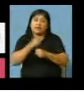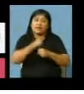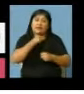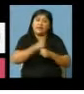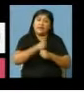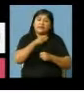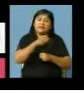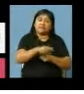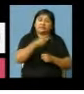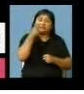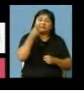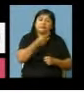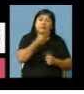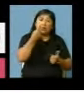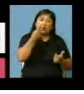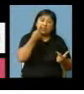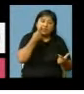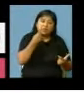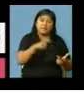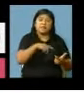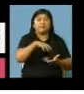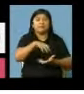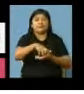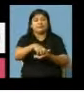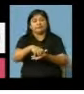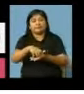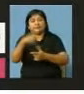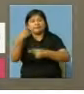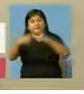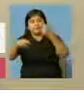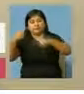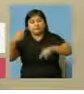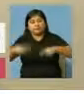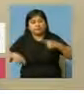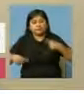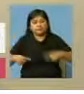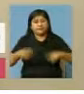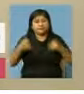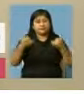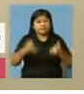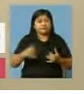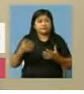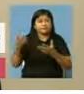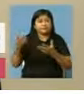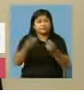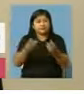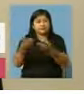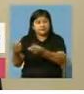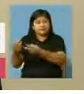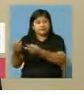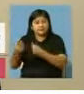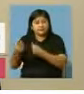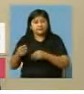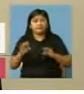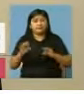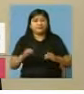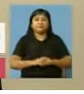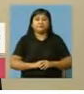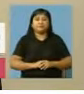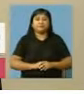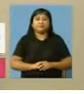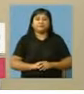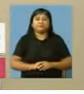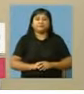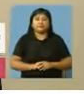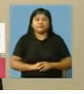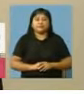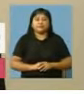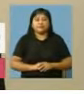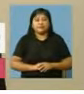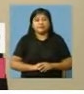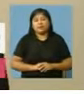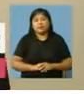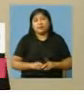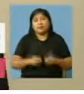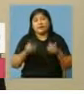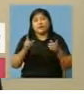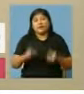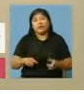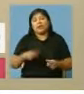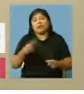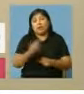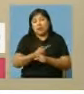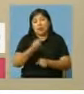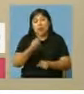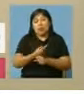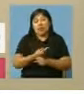municipios, de empresas, de diferentes instituciones que están colaborando con la situación. La verdad que todavía no podemos tener